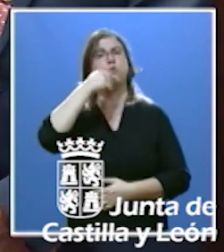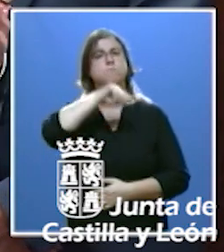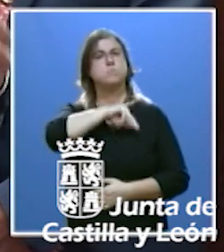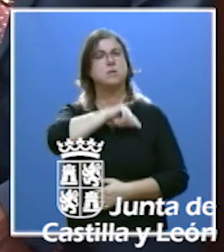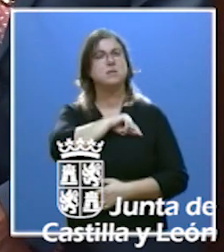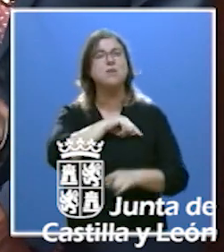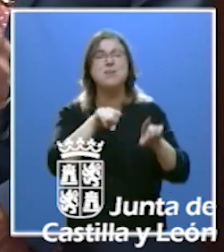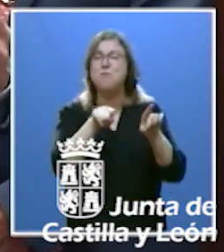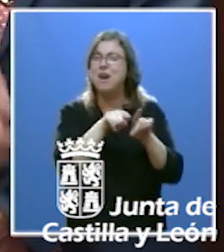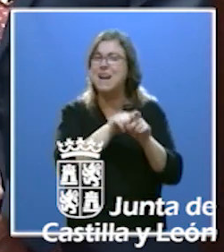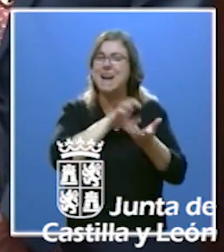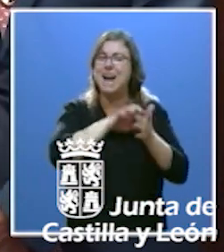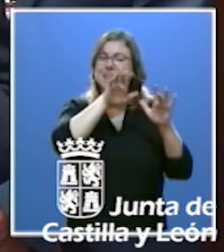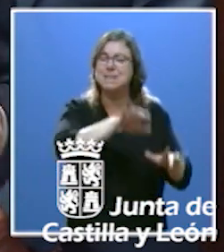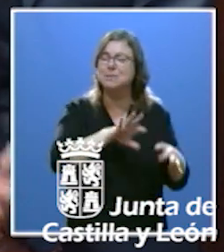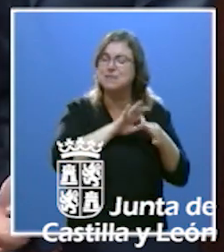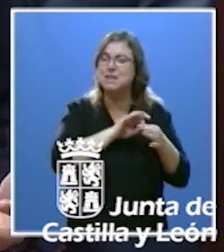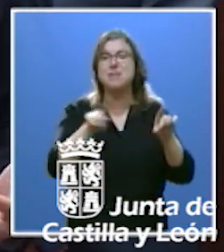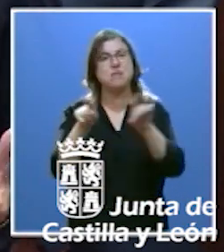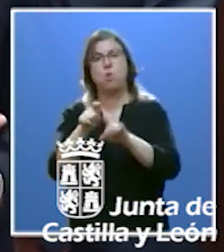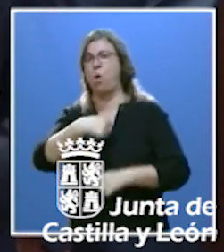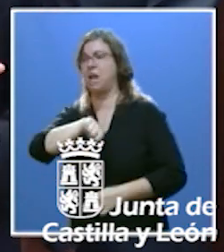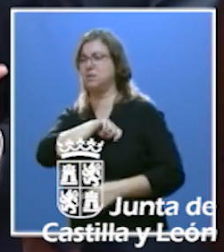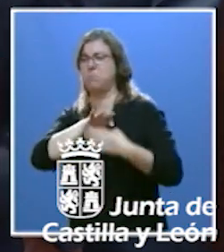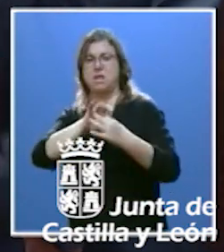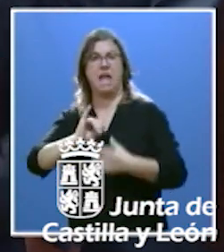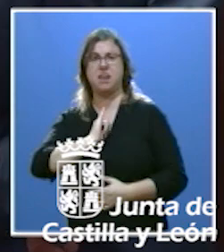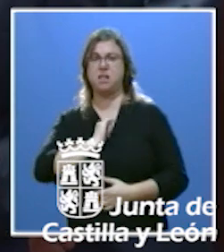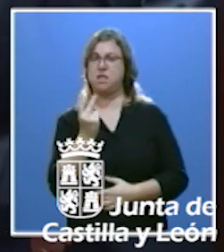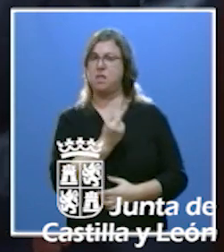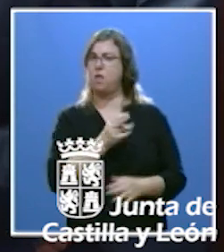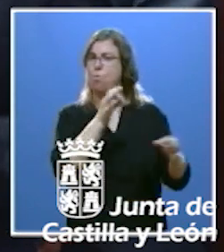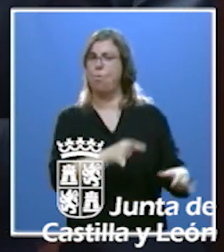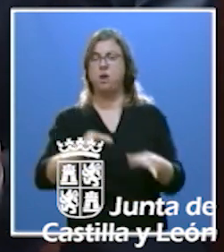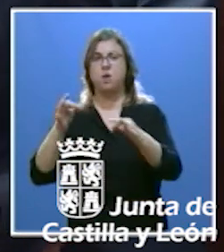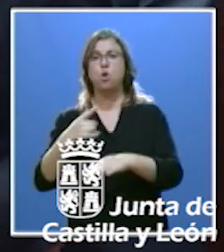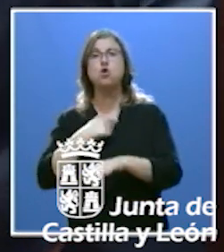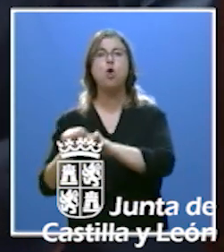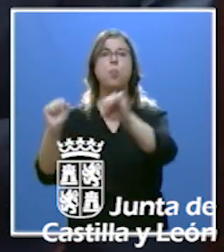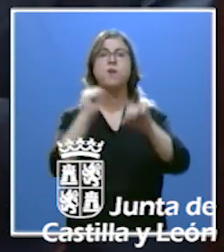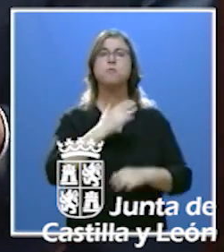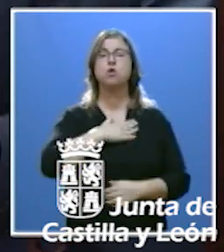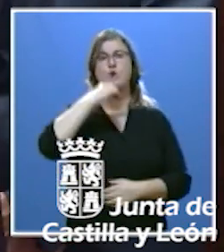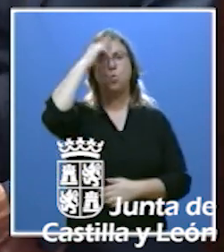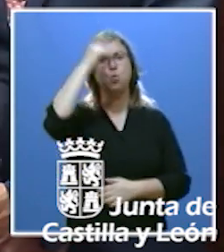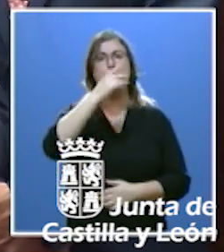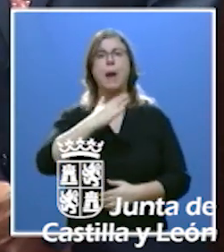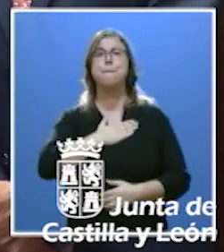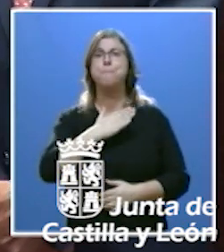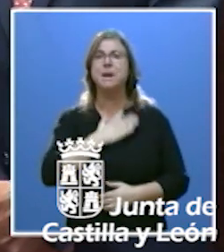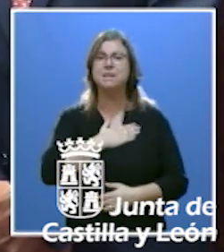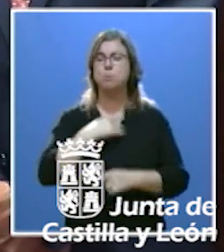tan castellano y leonés como español. Mi compromiso con la defensa de nuestra cultura, nuestro patrimonio,